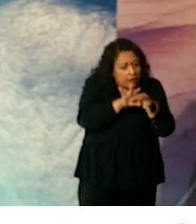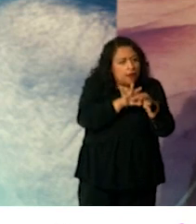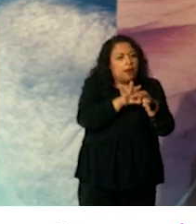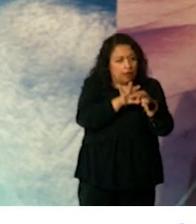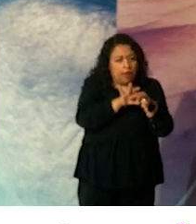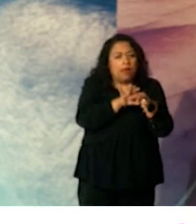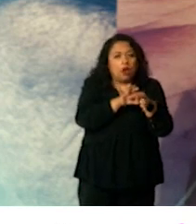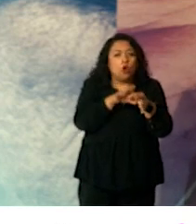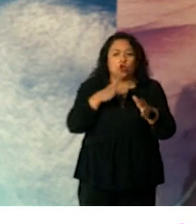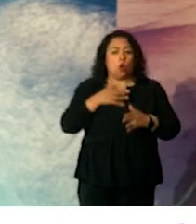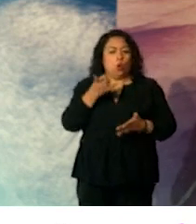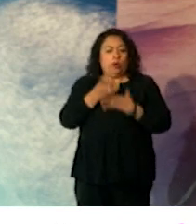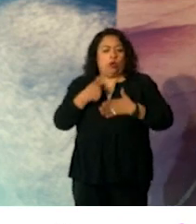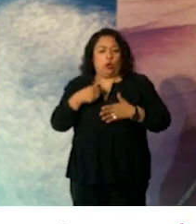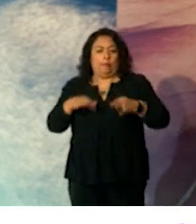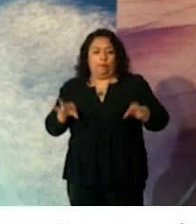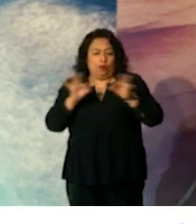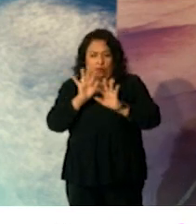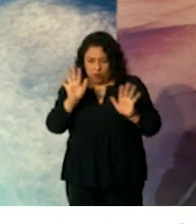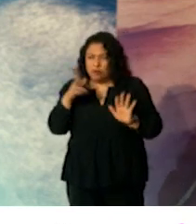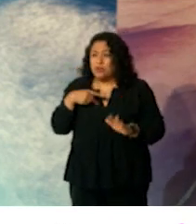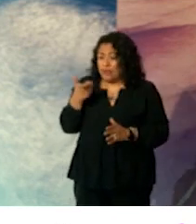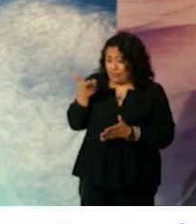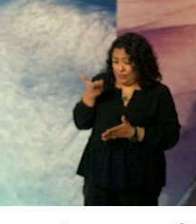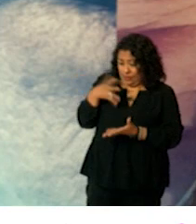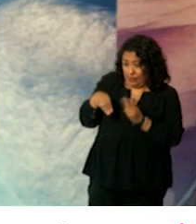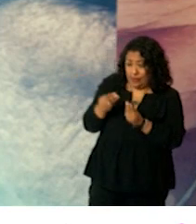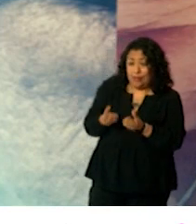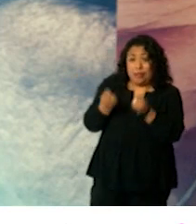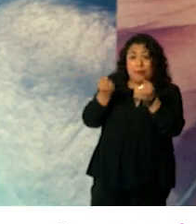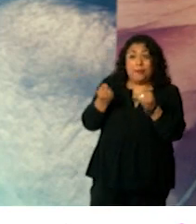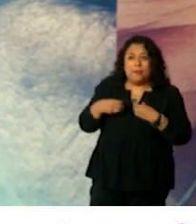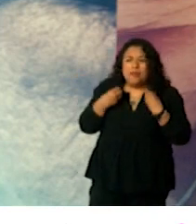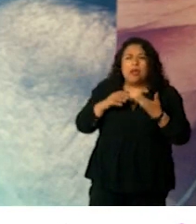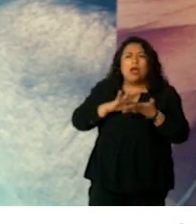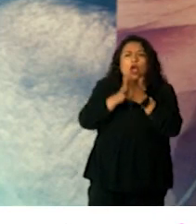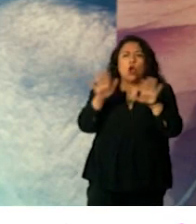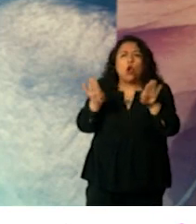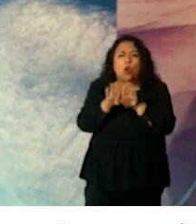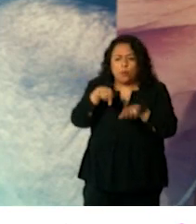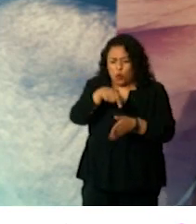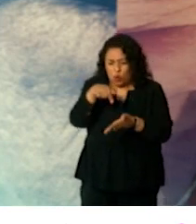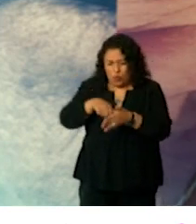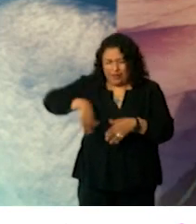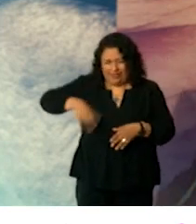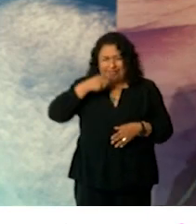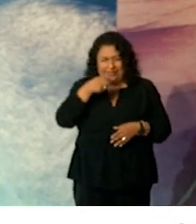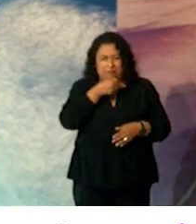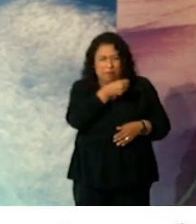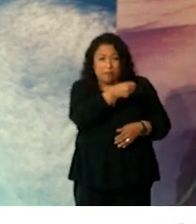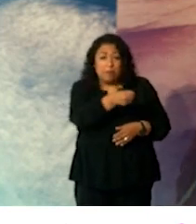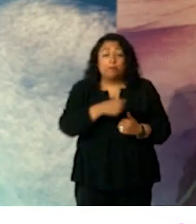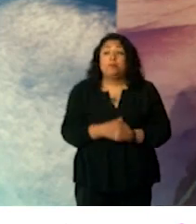Entonces, nuestra misión pues, es asegurar que el capital le sirva a la vida y no que la gobierne. ¿Y eso en qué se traduce a nivel local? Como decíamos en el panel anterior.